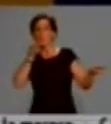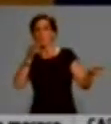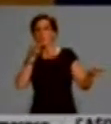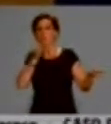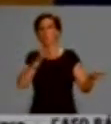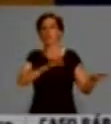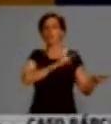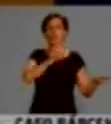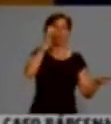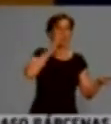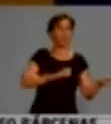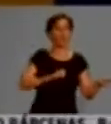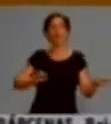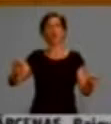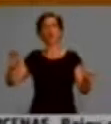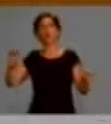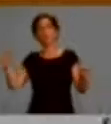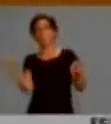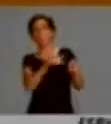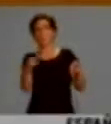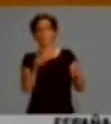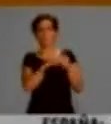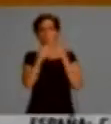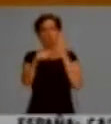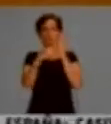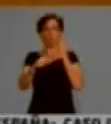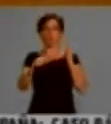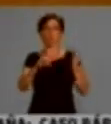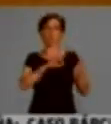y los SMS del señor Rajoy.